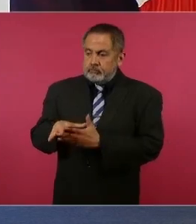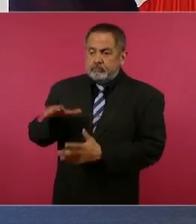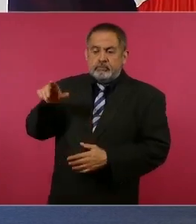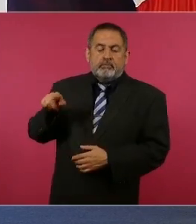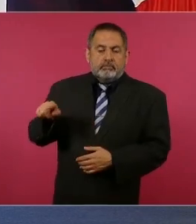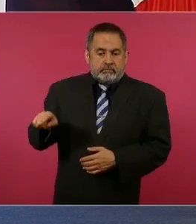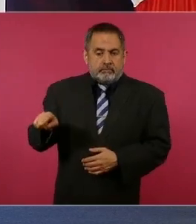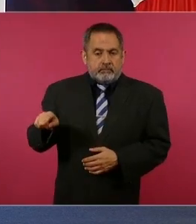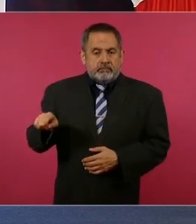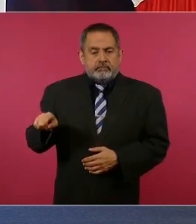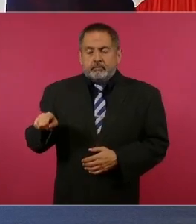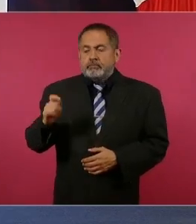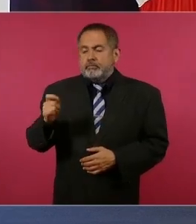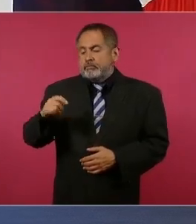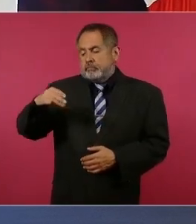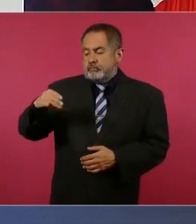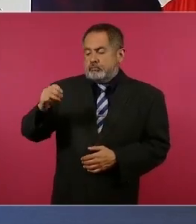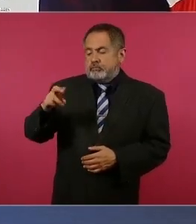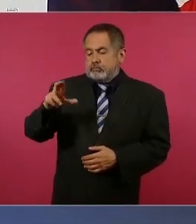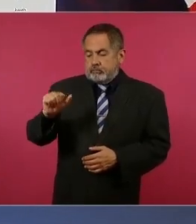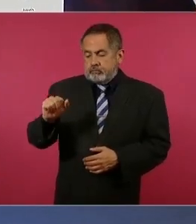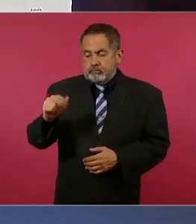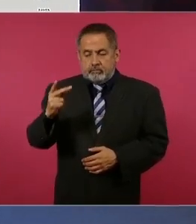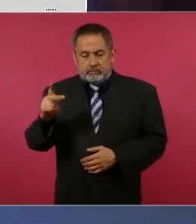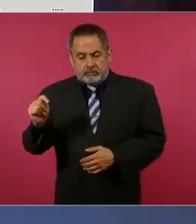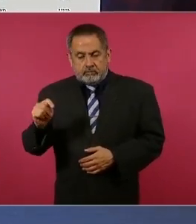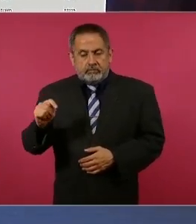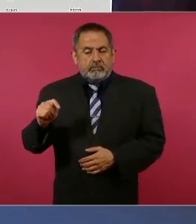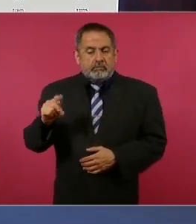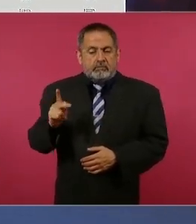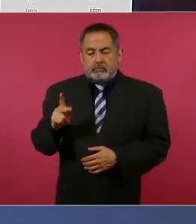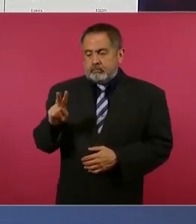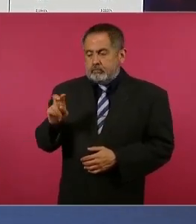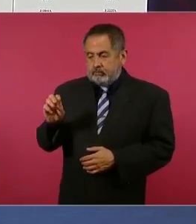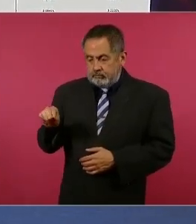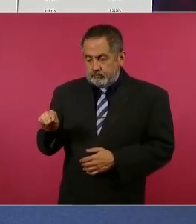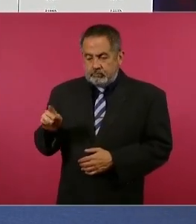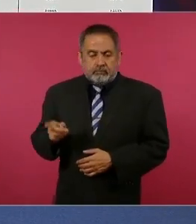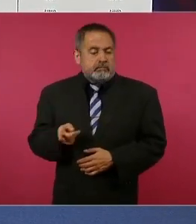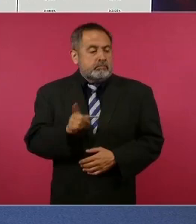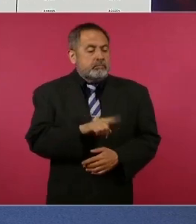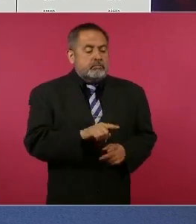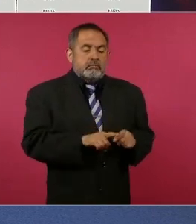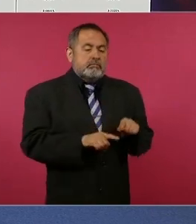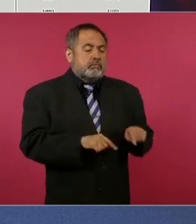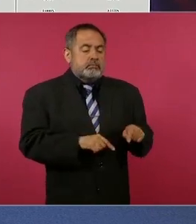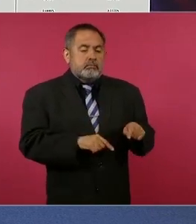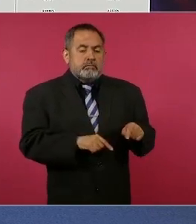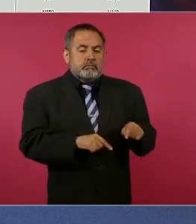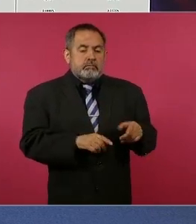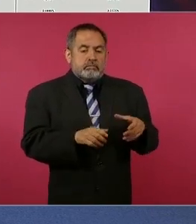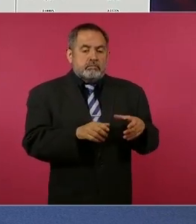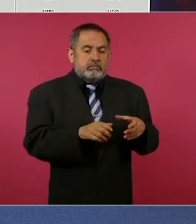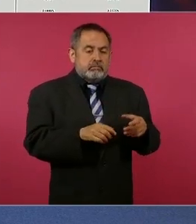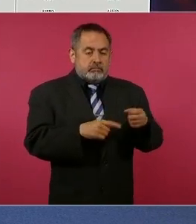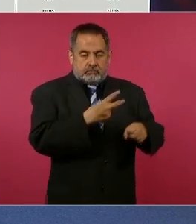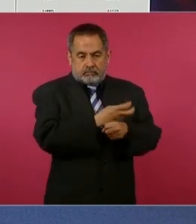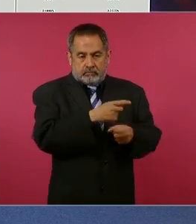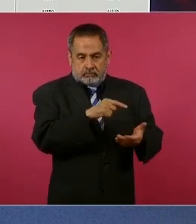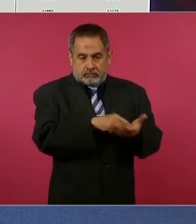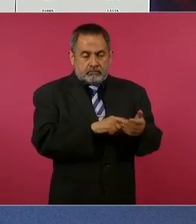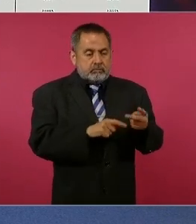mayoría, según el PREP, Morena, PT, Verde, Ecologista y primera minoría, el